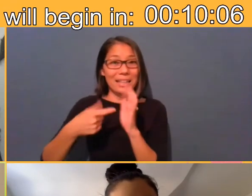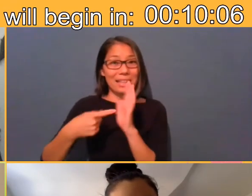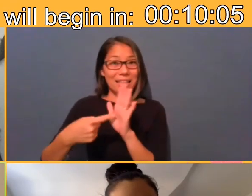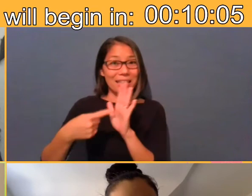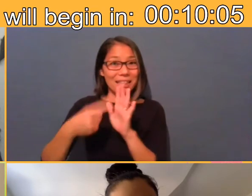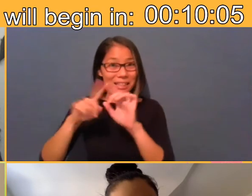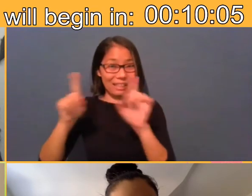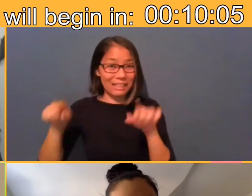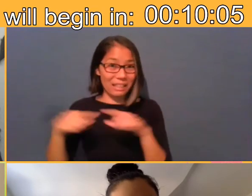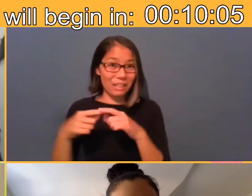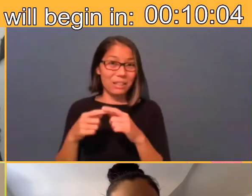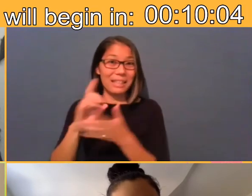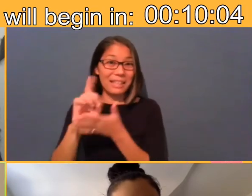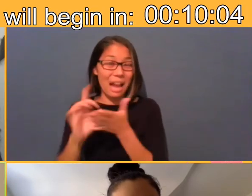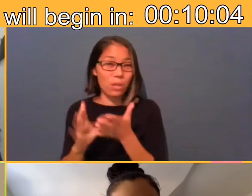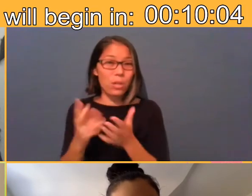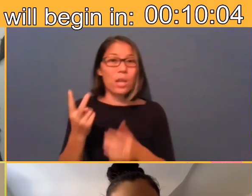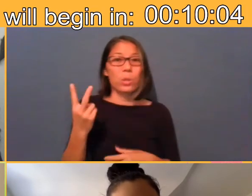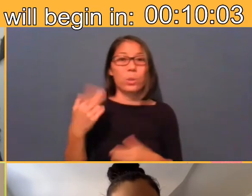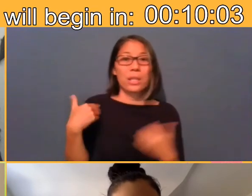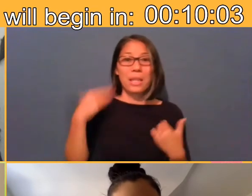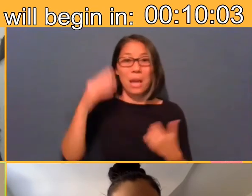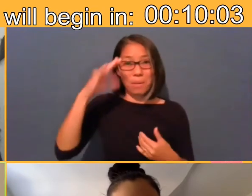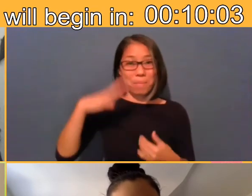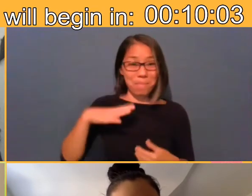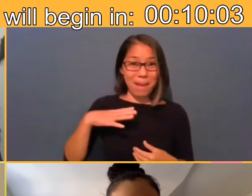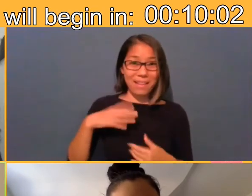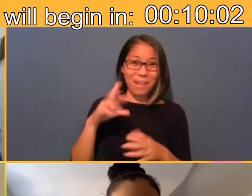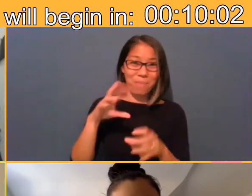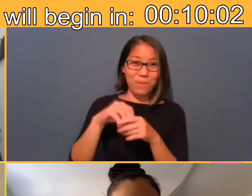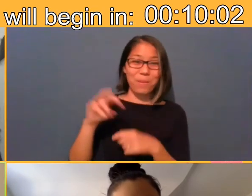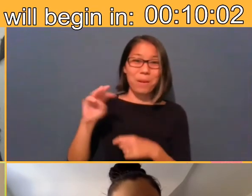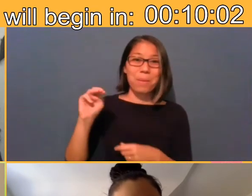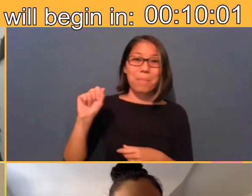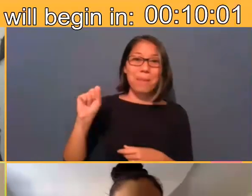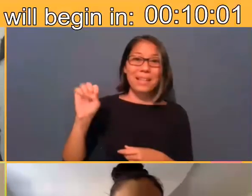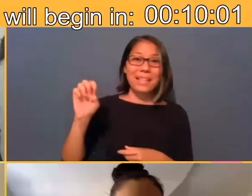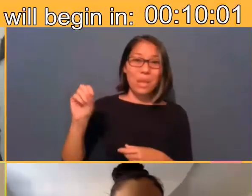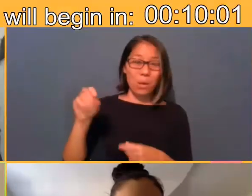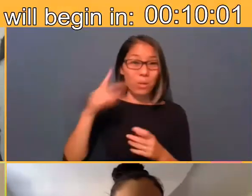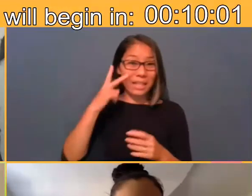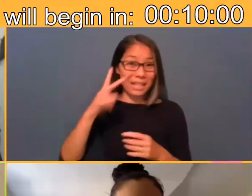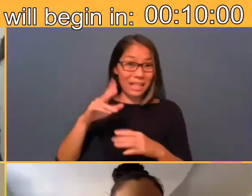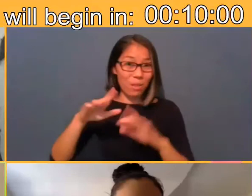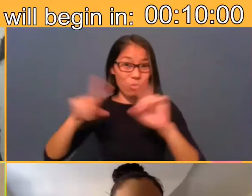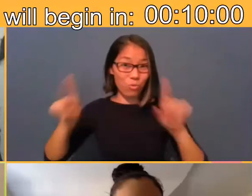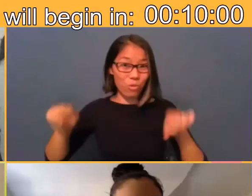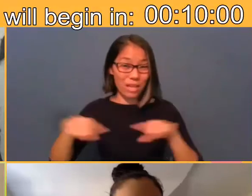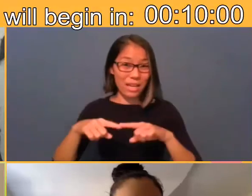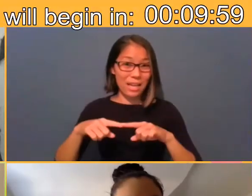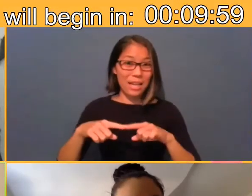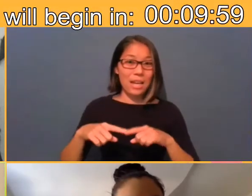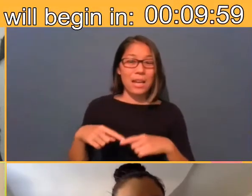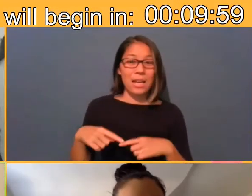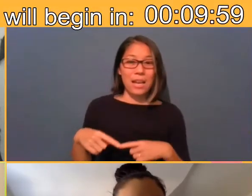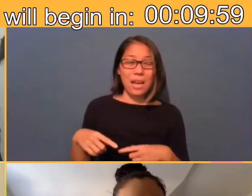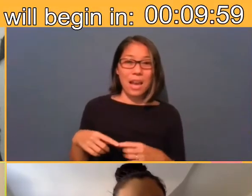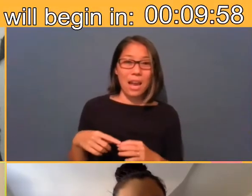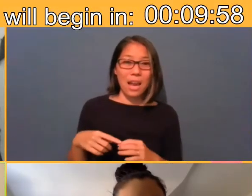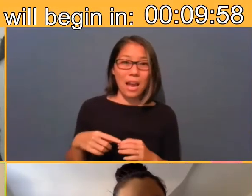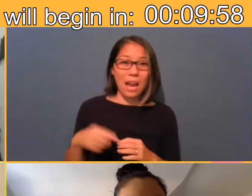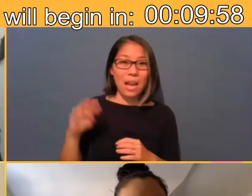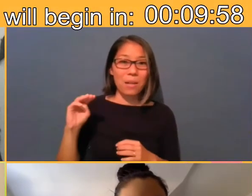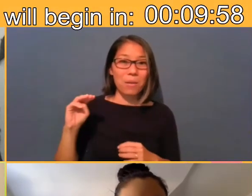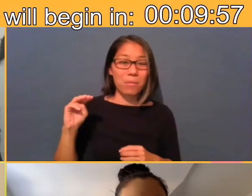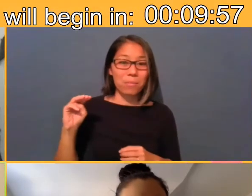that participated in this piece. So Maceo Edwards, who you see on the screen, but Sandino Flores Gonzalez, who wrote the